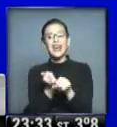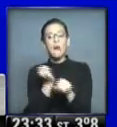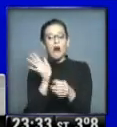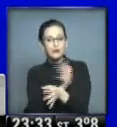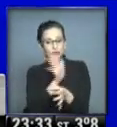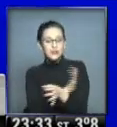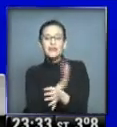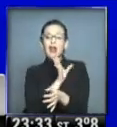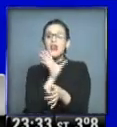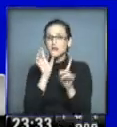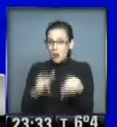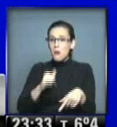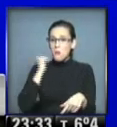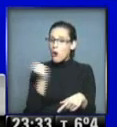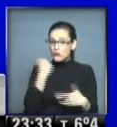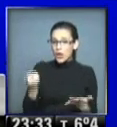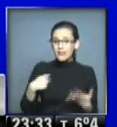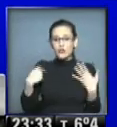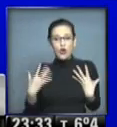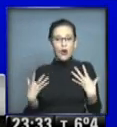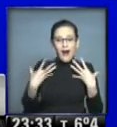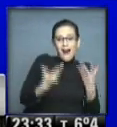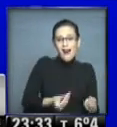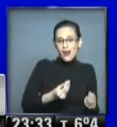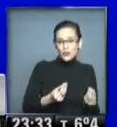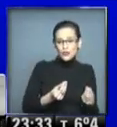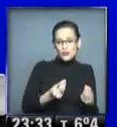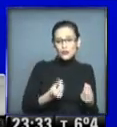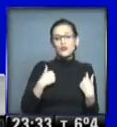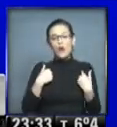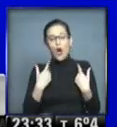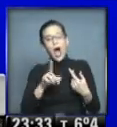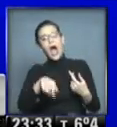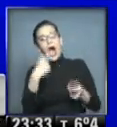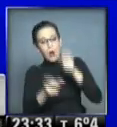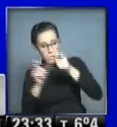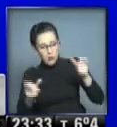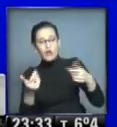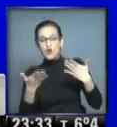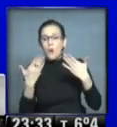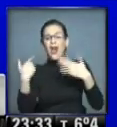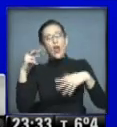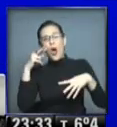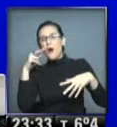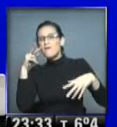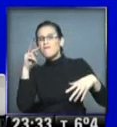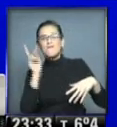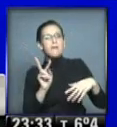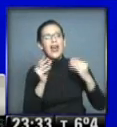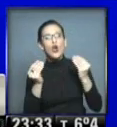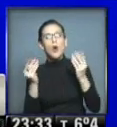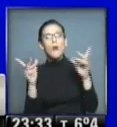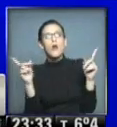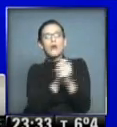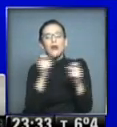decía, es una herramienta didáctica que yo ayudo a los demás y puedo visibilizar un montón de problemáticas de la clase social